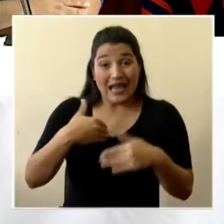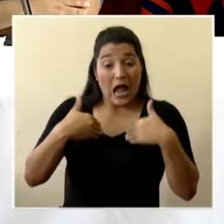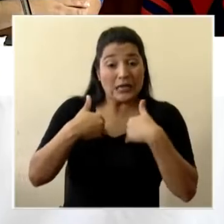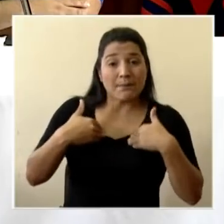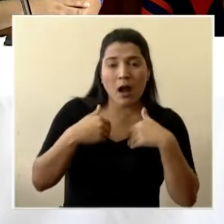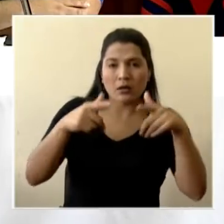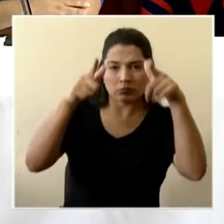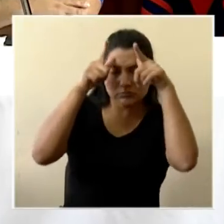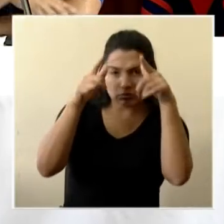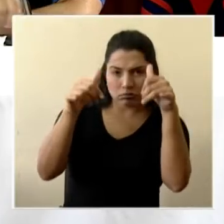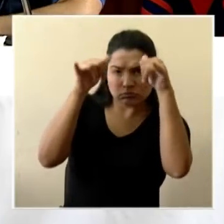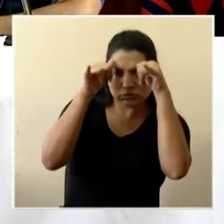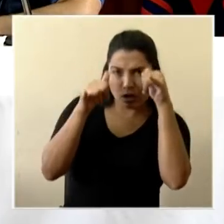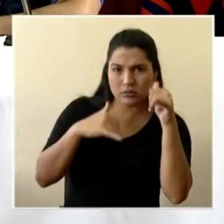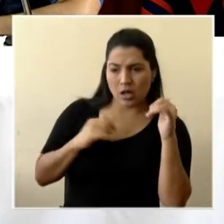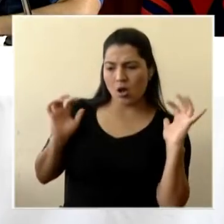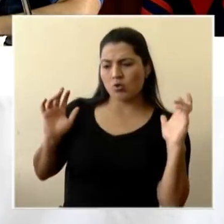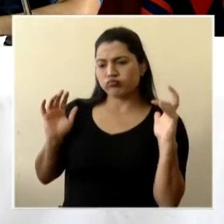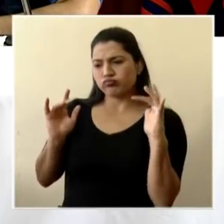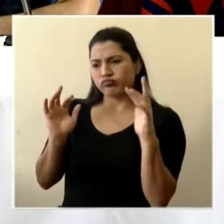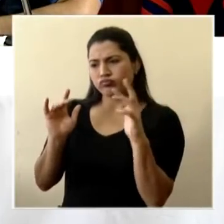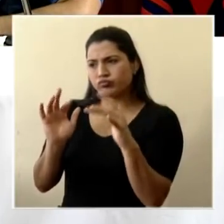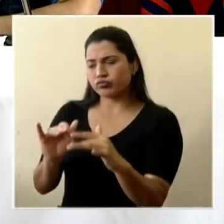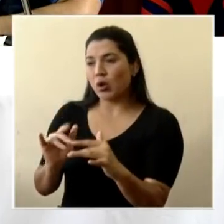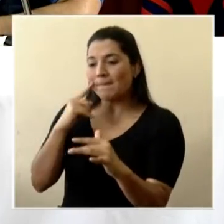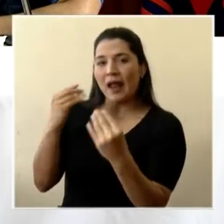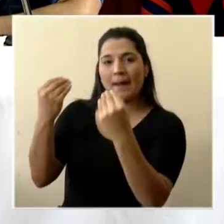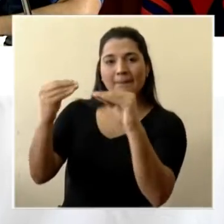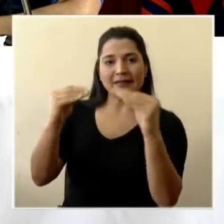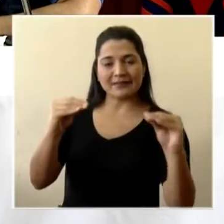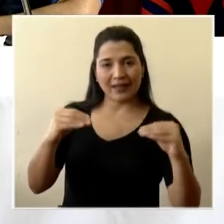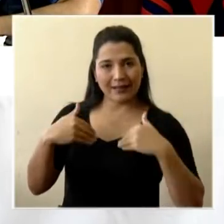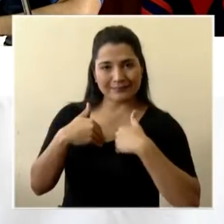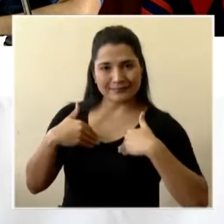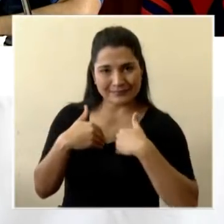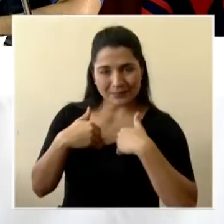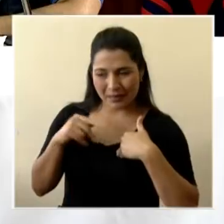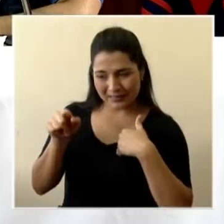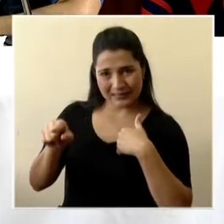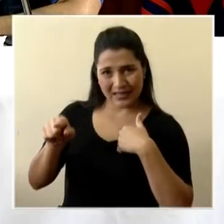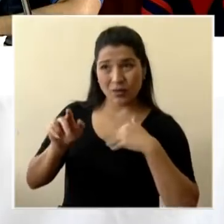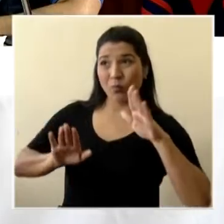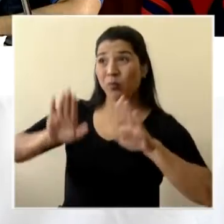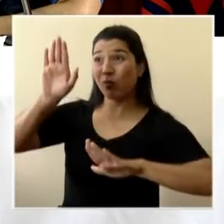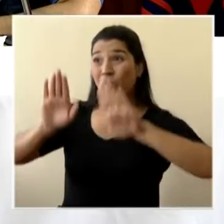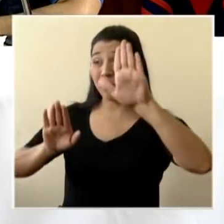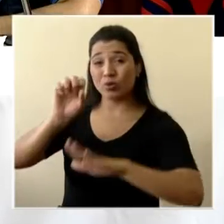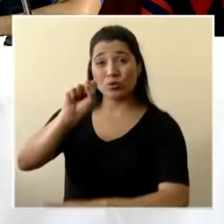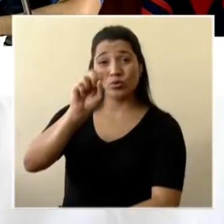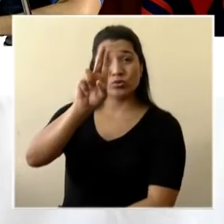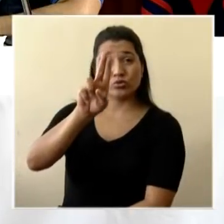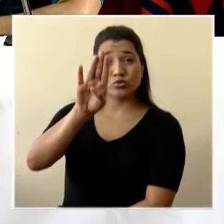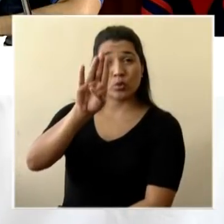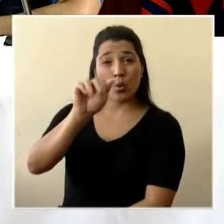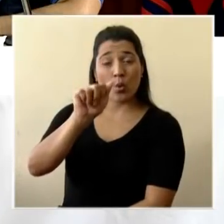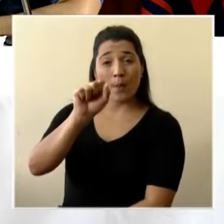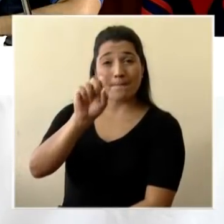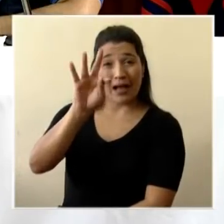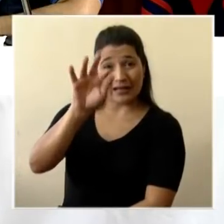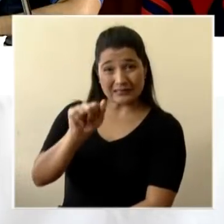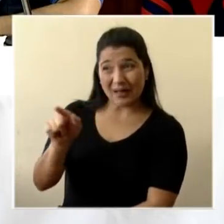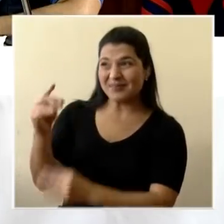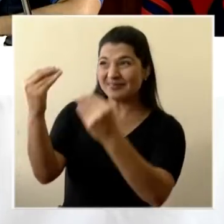ganaderas, siendo esto altamente preocupante y que podría ser un foco de contagio. Los dueños de las subastas ganaderas habían suspendido por